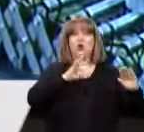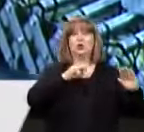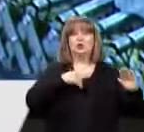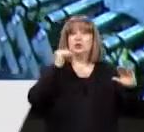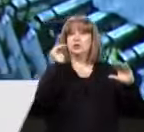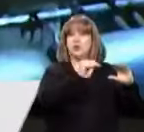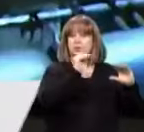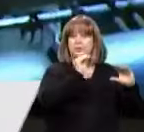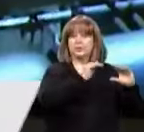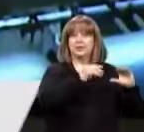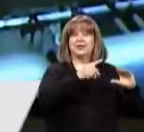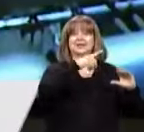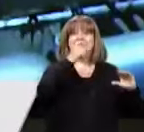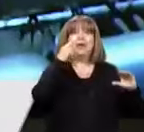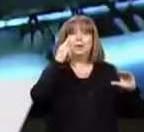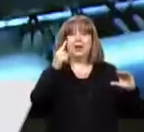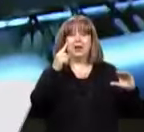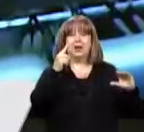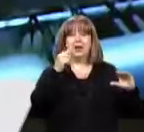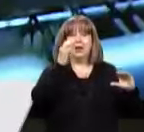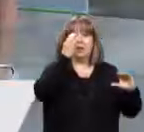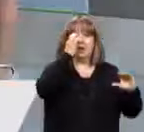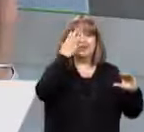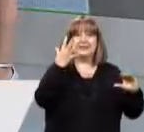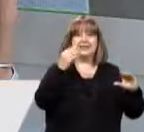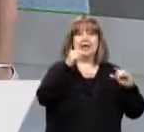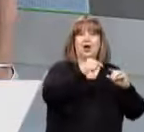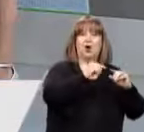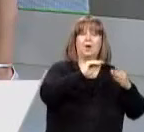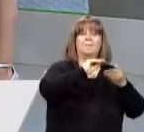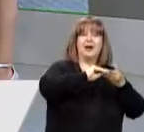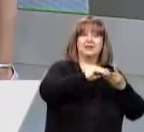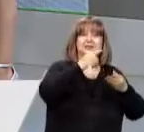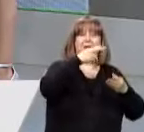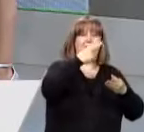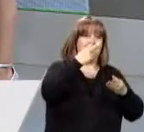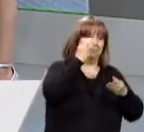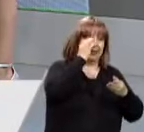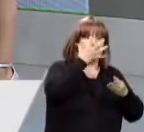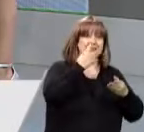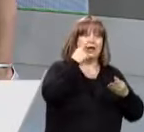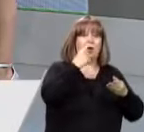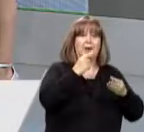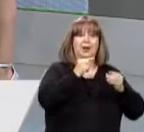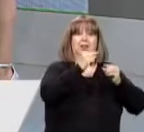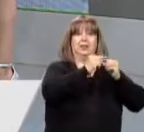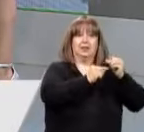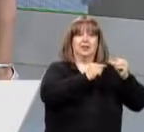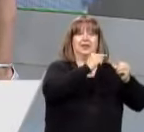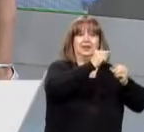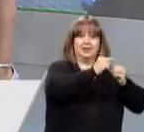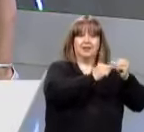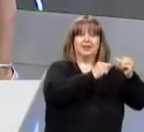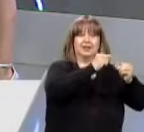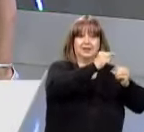bueno por lo menos agarra tenés 100 mil pesos pone 25.000 esta semana 25.000 la otra entonces vas todos los Sebas teniendo